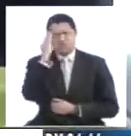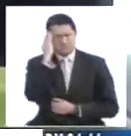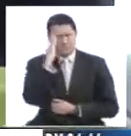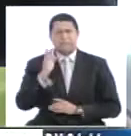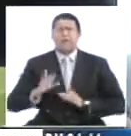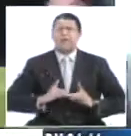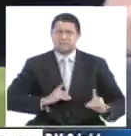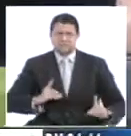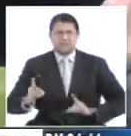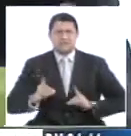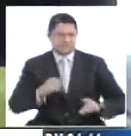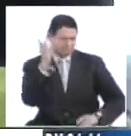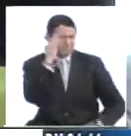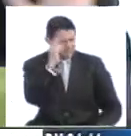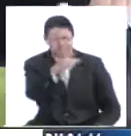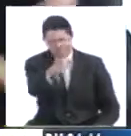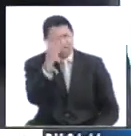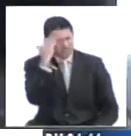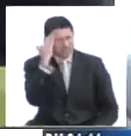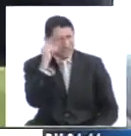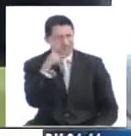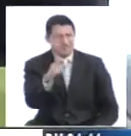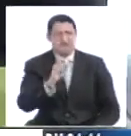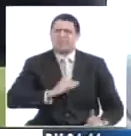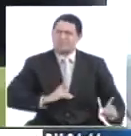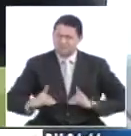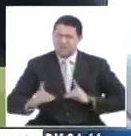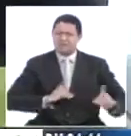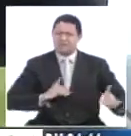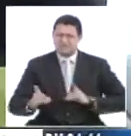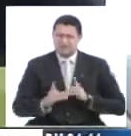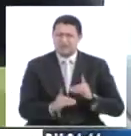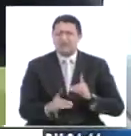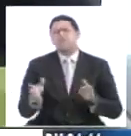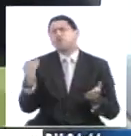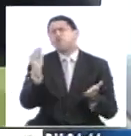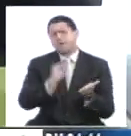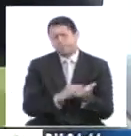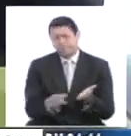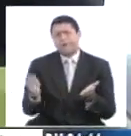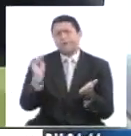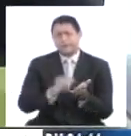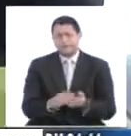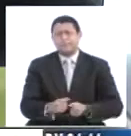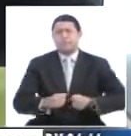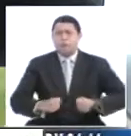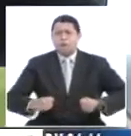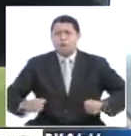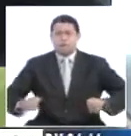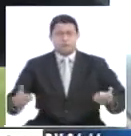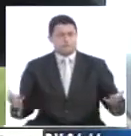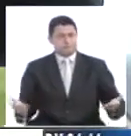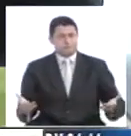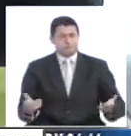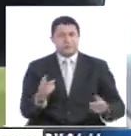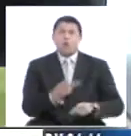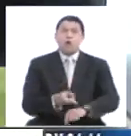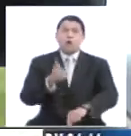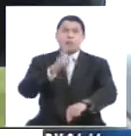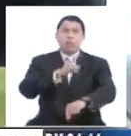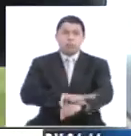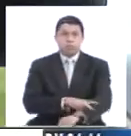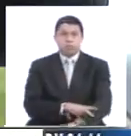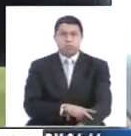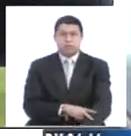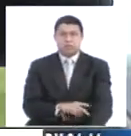dieta y la que me está escuchando lo saben la dieta que está haciendo la ha hecho un montones de veces y ha aumentado a través de peso y aumentado el doble lo que ha perdido